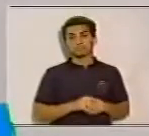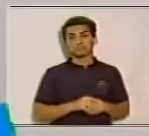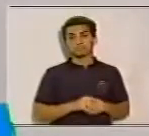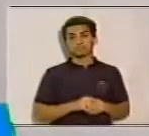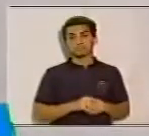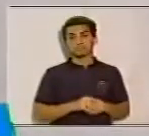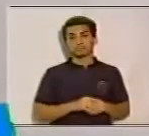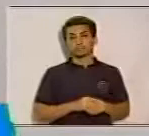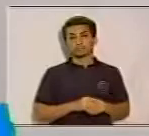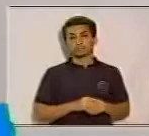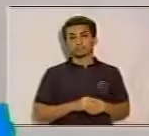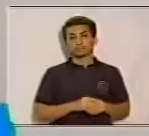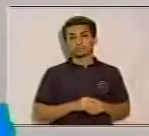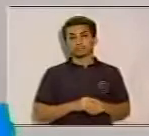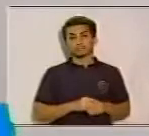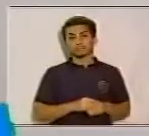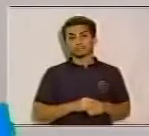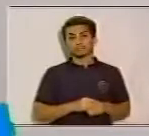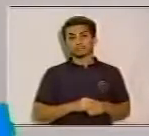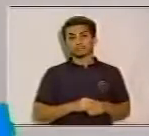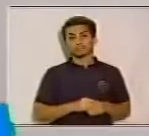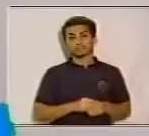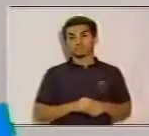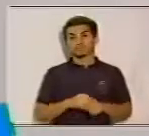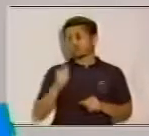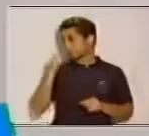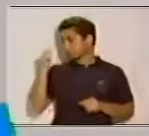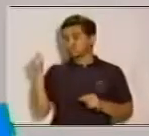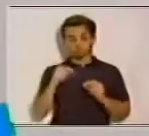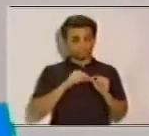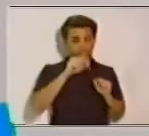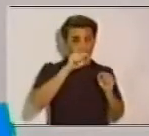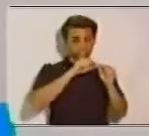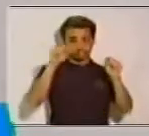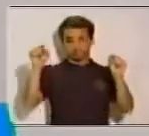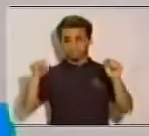Aquí, uno otra vez, otro segmento de recta.